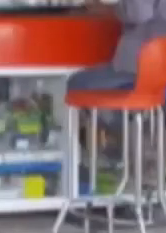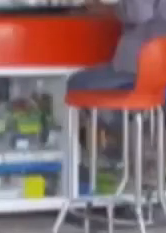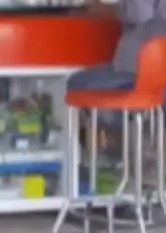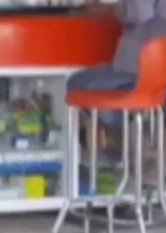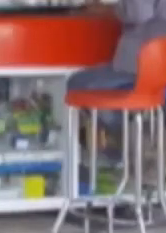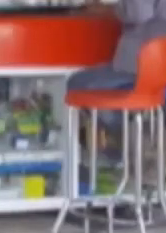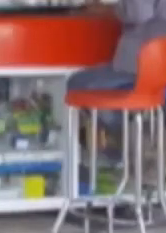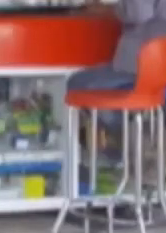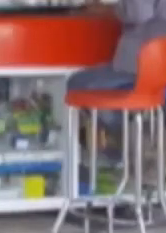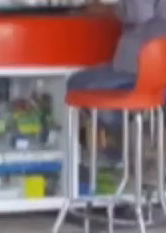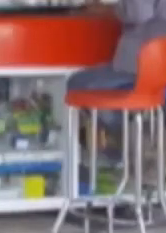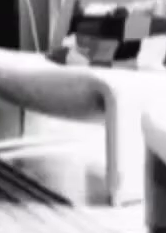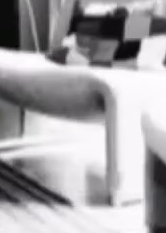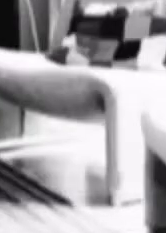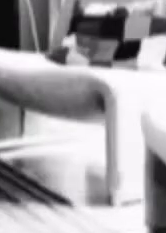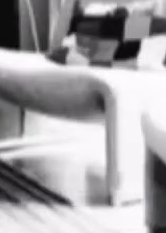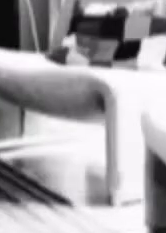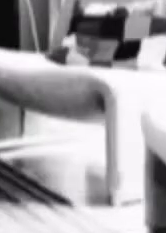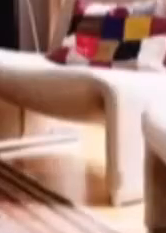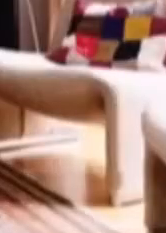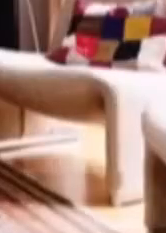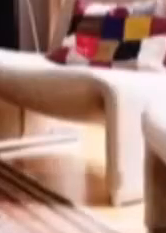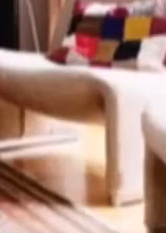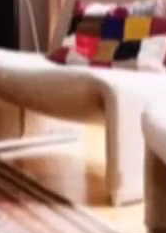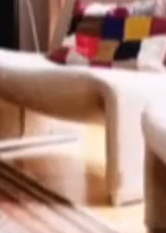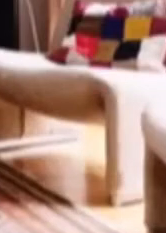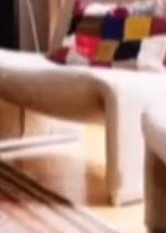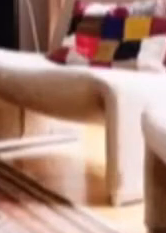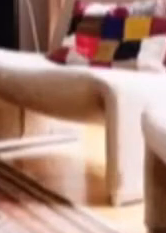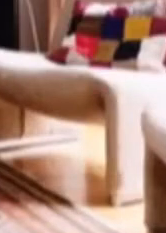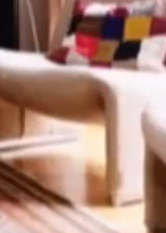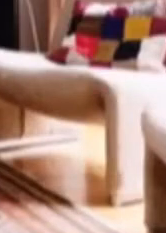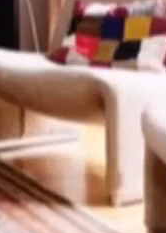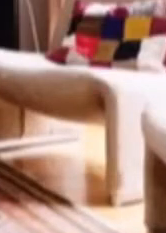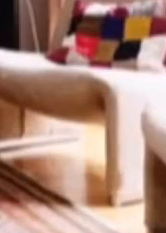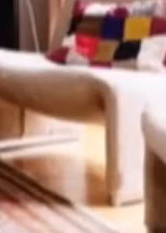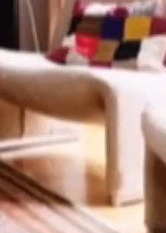materiales eléctricos. Electrofer, ilumina tu vida.